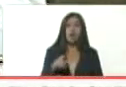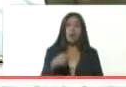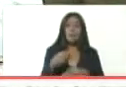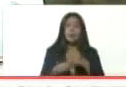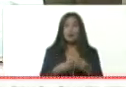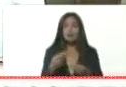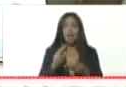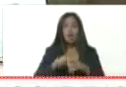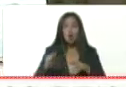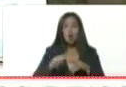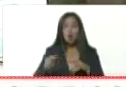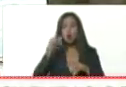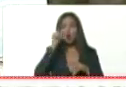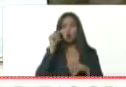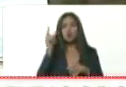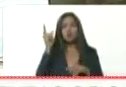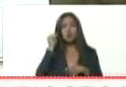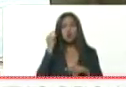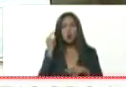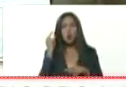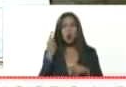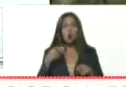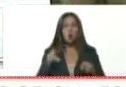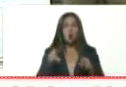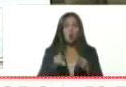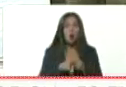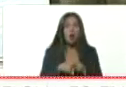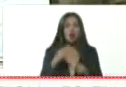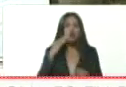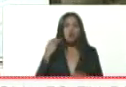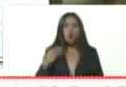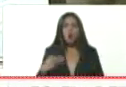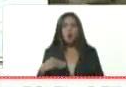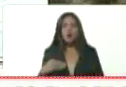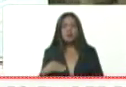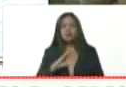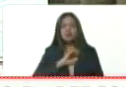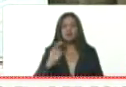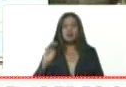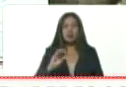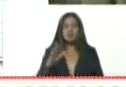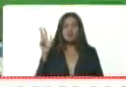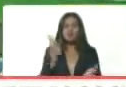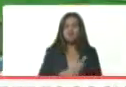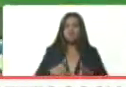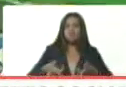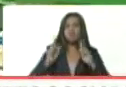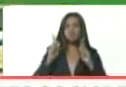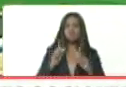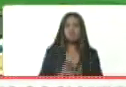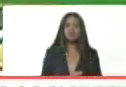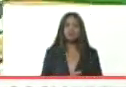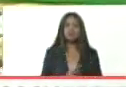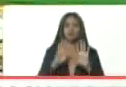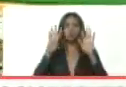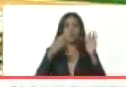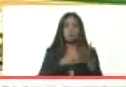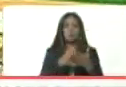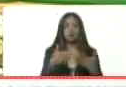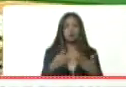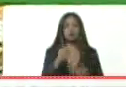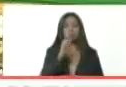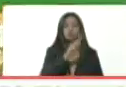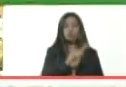a los niños niñas y jóvenes de la patria aprobado 9 millones